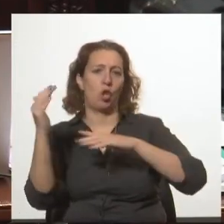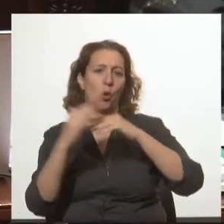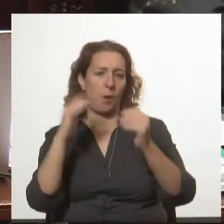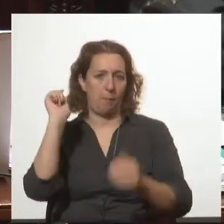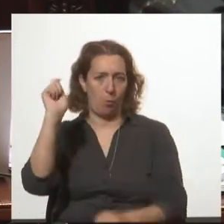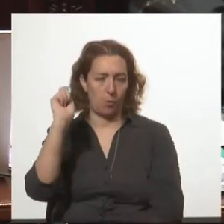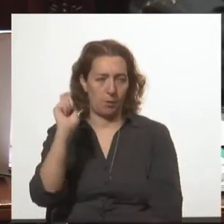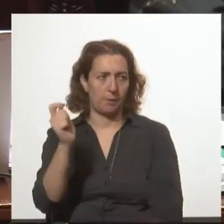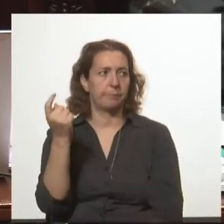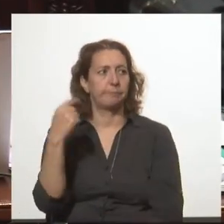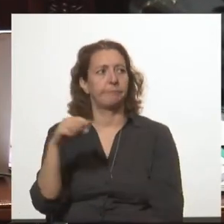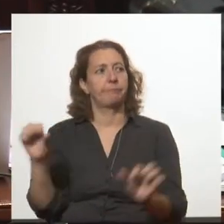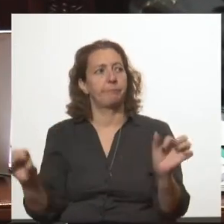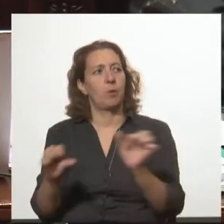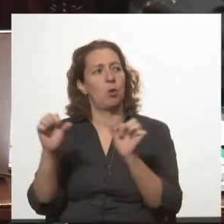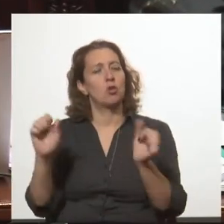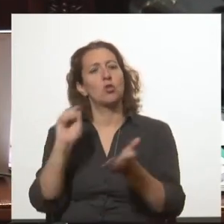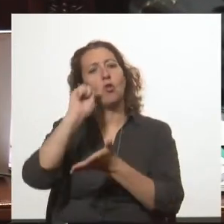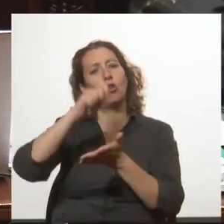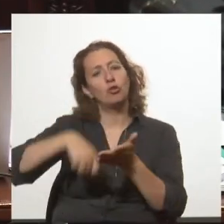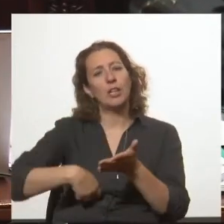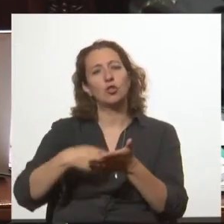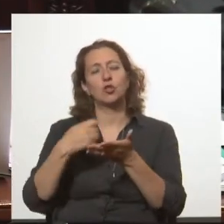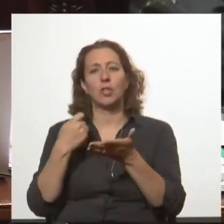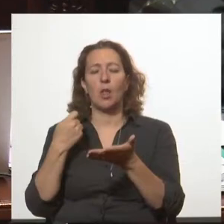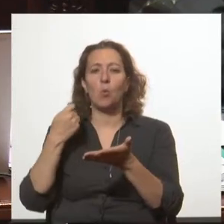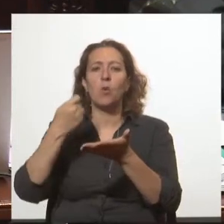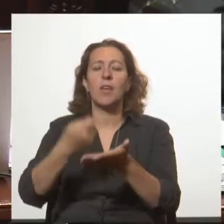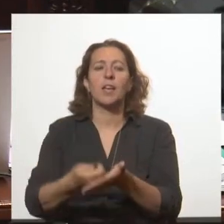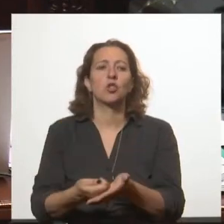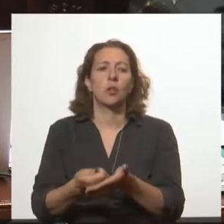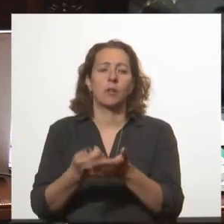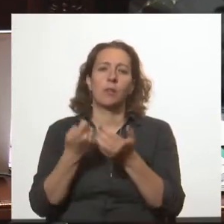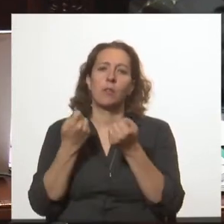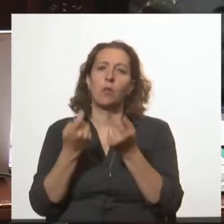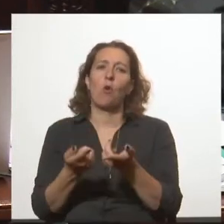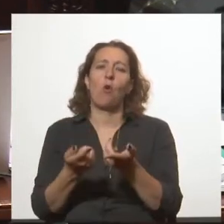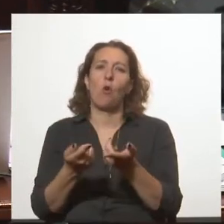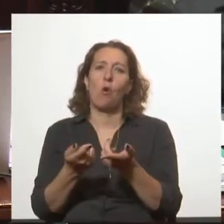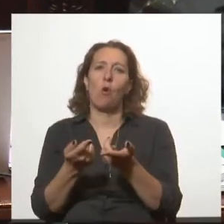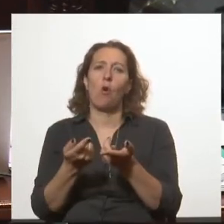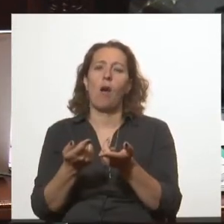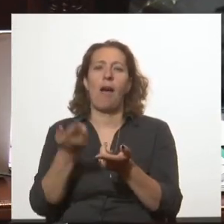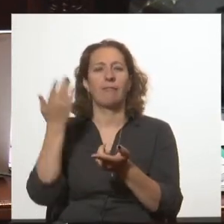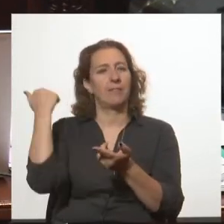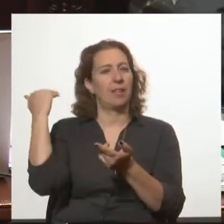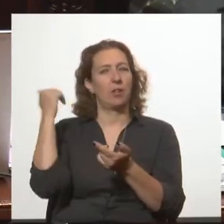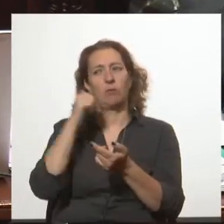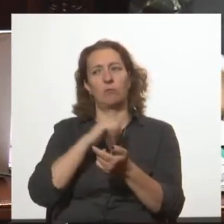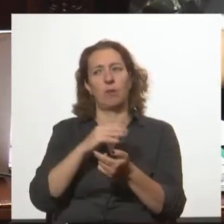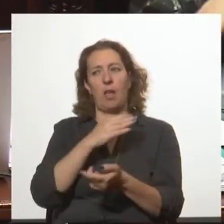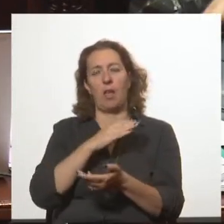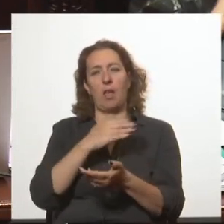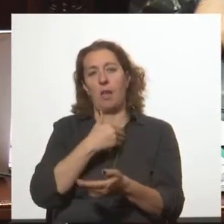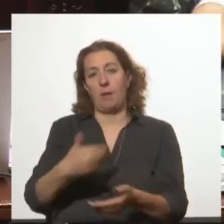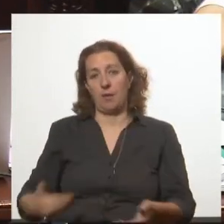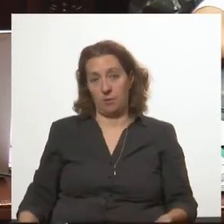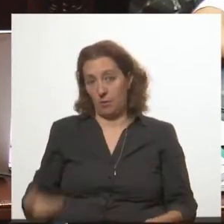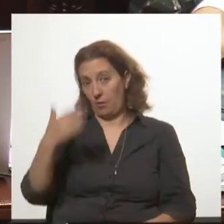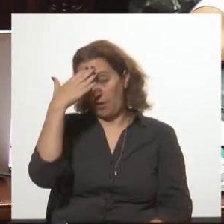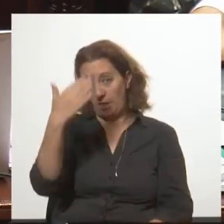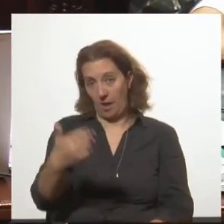hizo en contratos y adjudicaciones que le otorgó la anterior administración del gobierno del frente